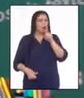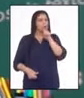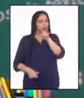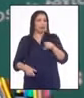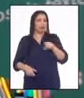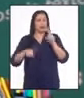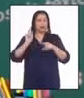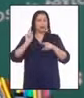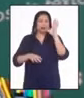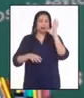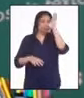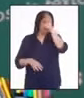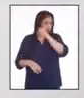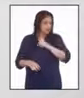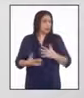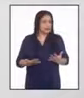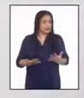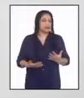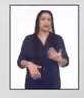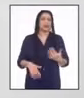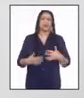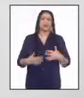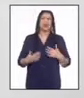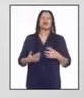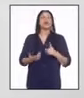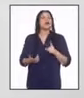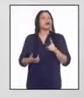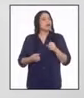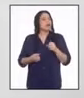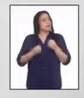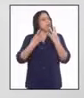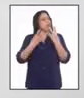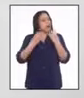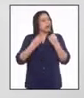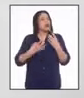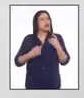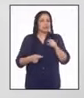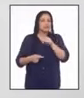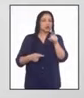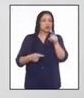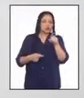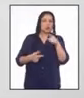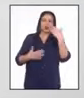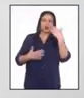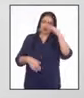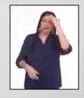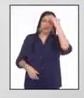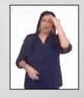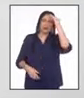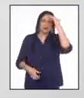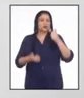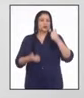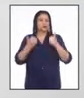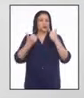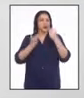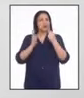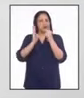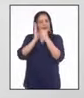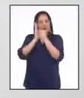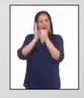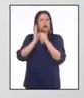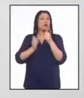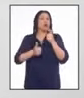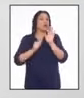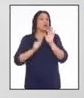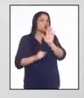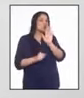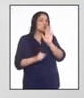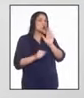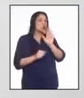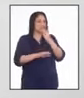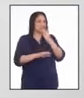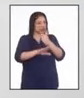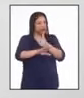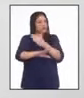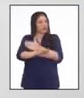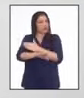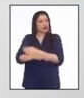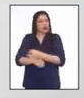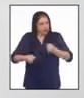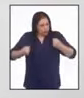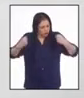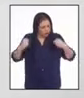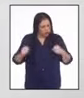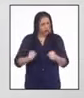se me pasa una que otra. Lo bueno es que ya tienes identificado el criterio que debes mejorar. Con